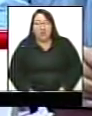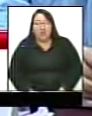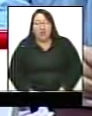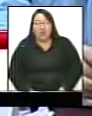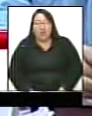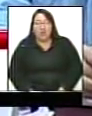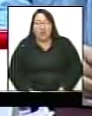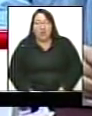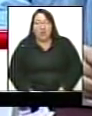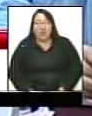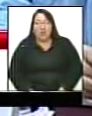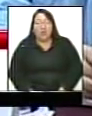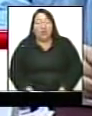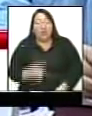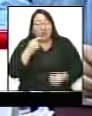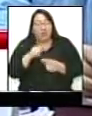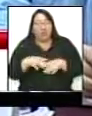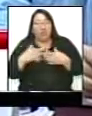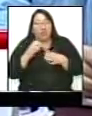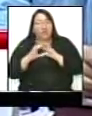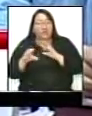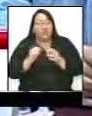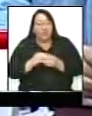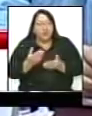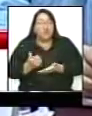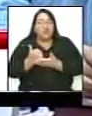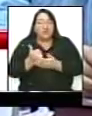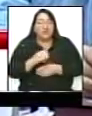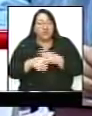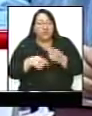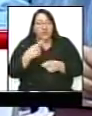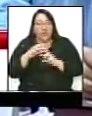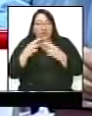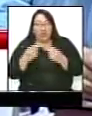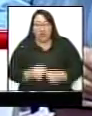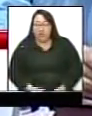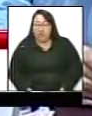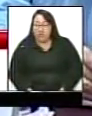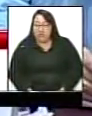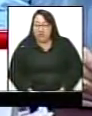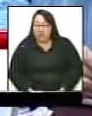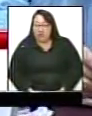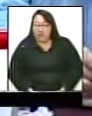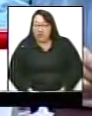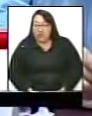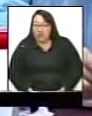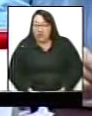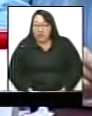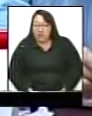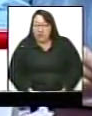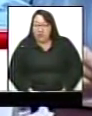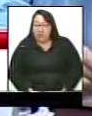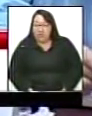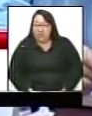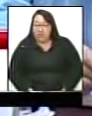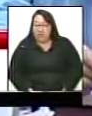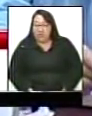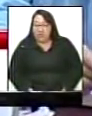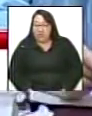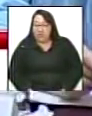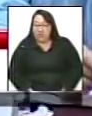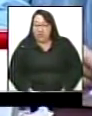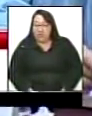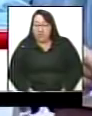que luego que puedan ser discutidos y enriquecidos en una siguiente reunión. No, más o menos es como lo he visto a partir de lo que hemos visto